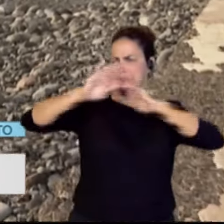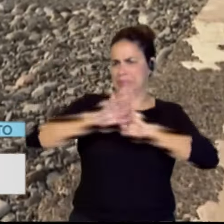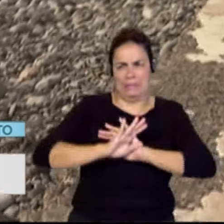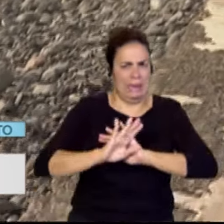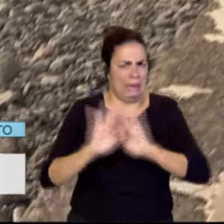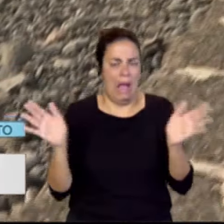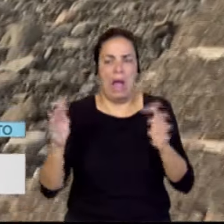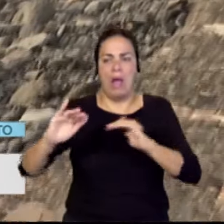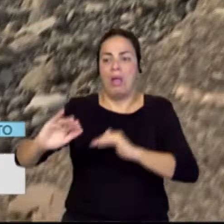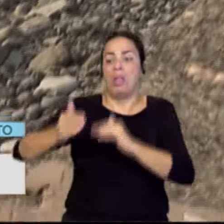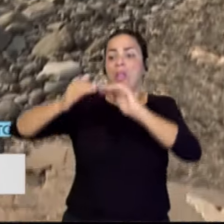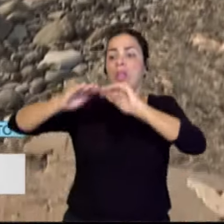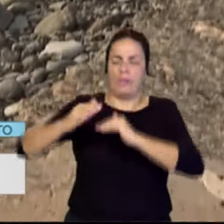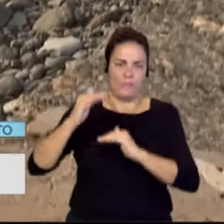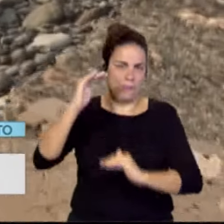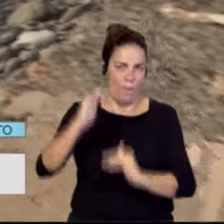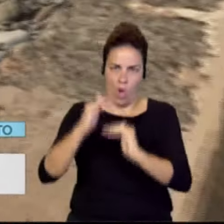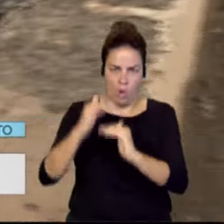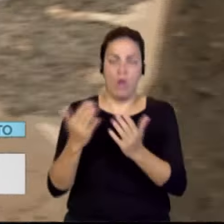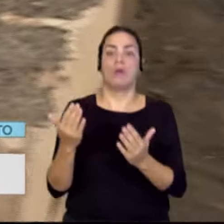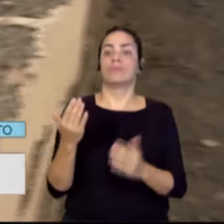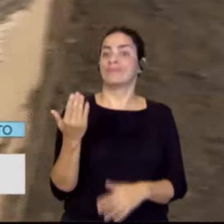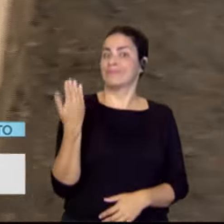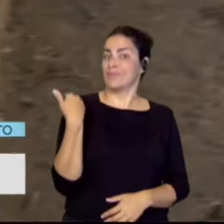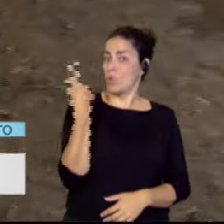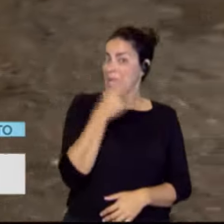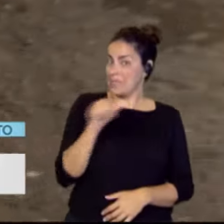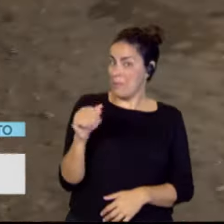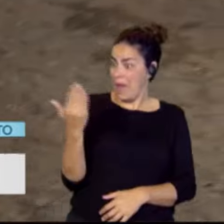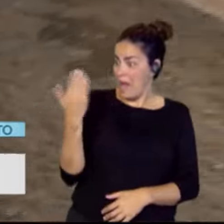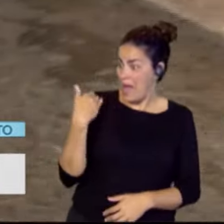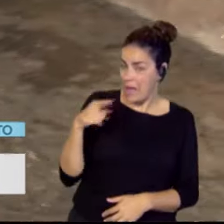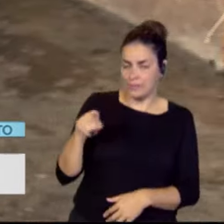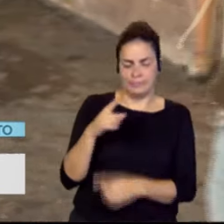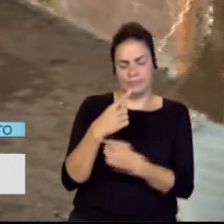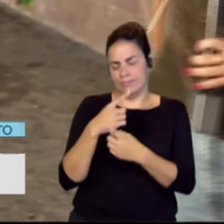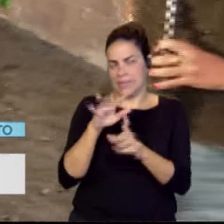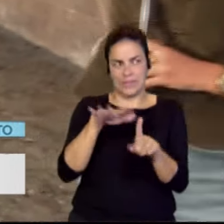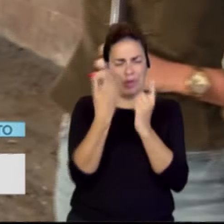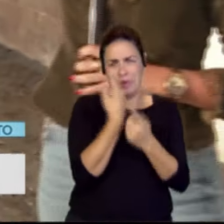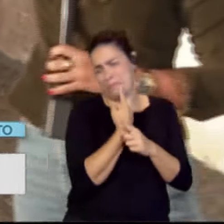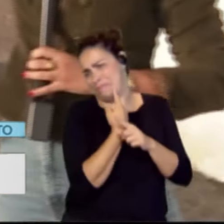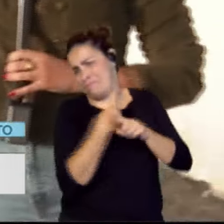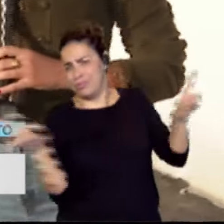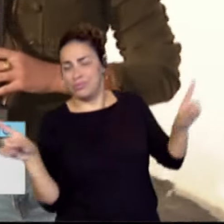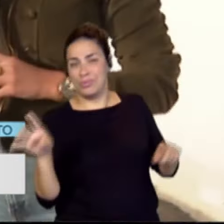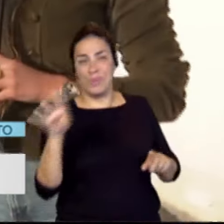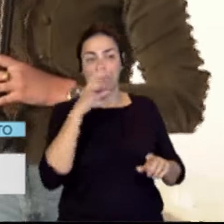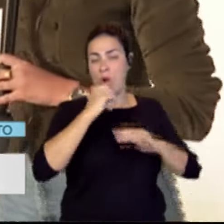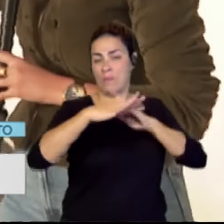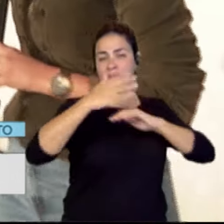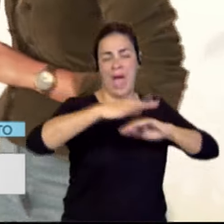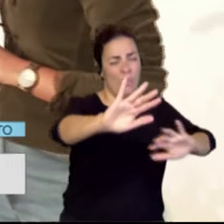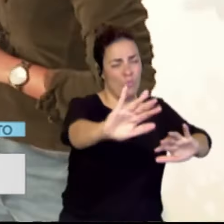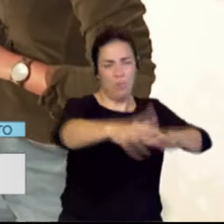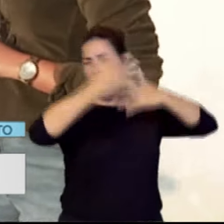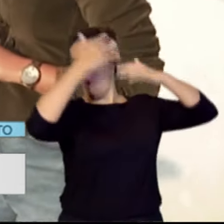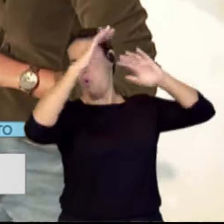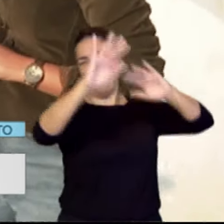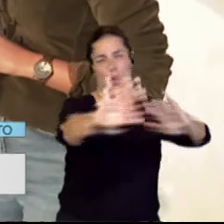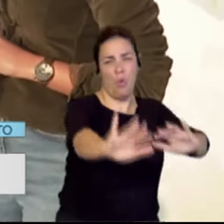ni siquiera el metro de altura y hace una semana pues la imagen Era completamente distinta porque el mar entró con muchísima fuerza